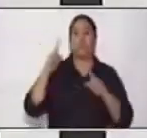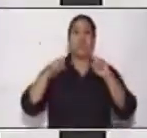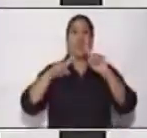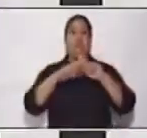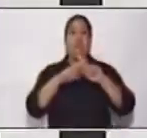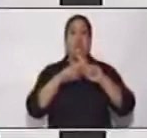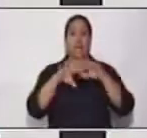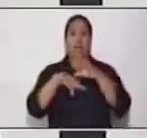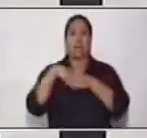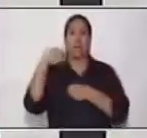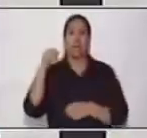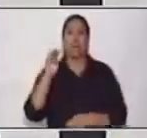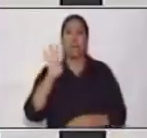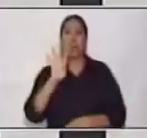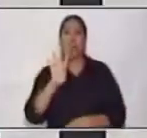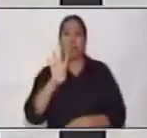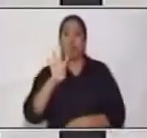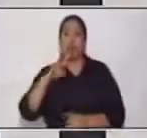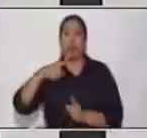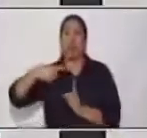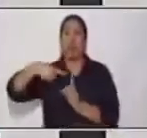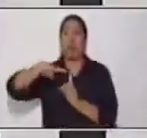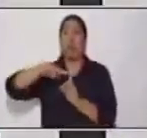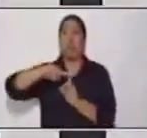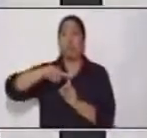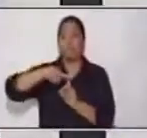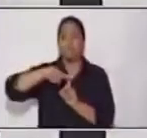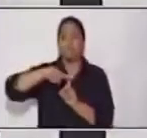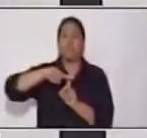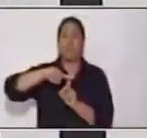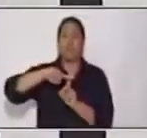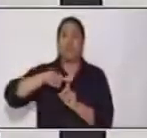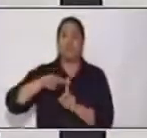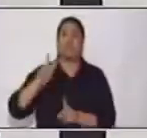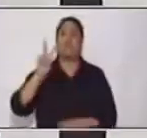hay ninguna otra. Él pudo, elegir